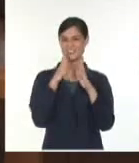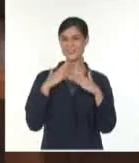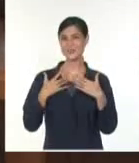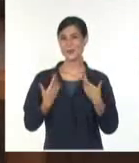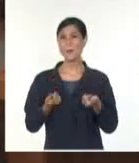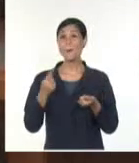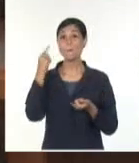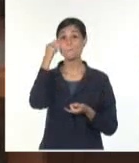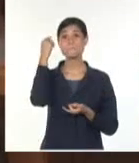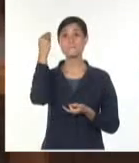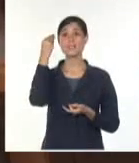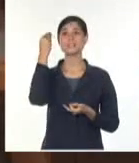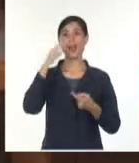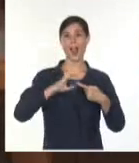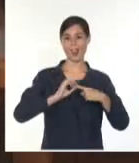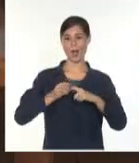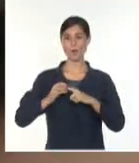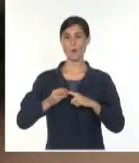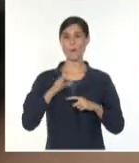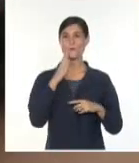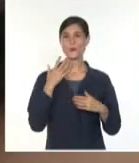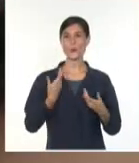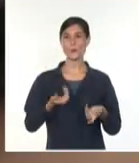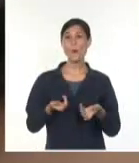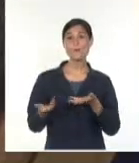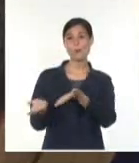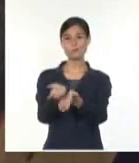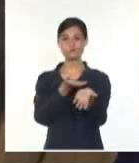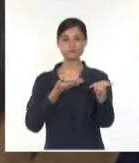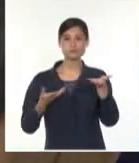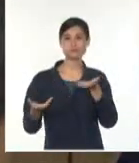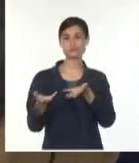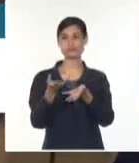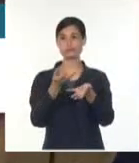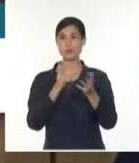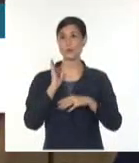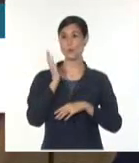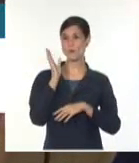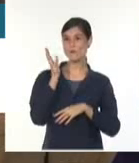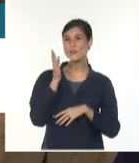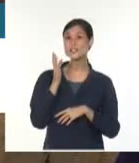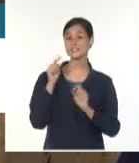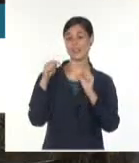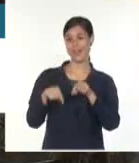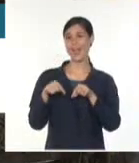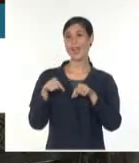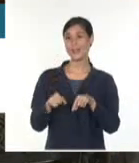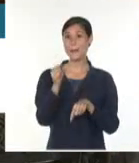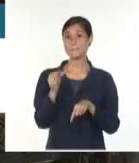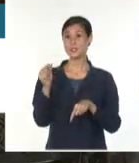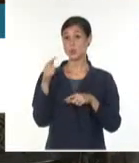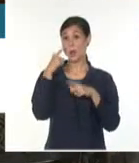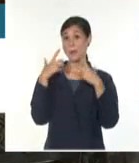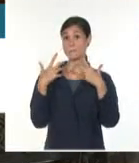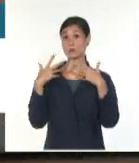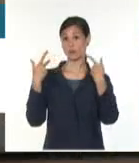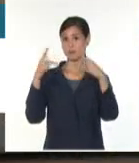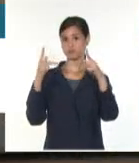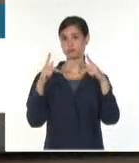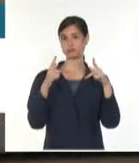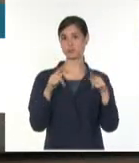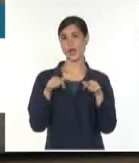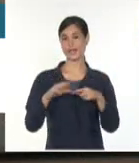muy en serio las propuestas dirigidas a los diversos públicos signaron los debates de reconocidos intelectuales cubanos como parte del evento teórico piensas ya en el